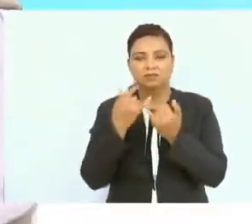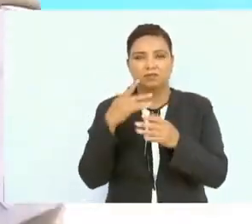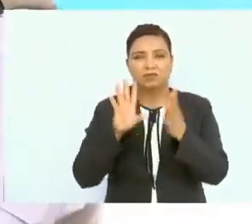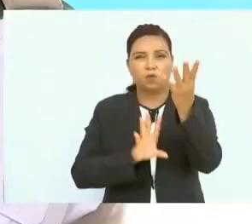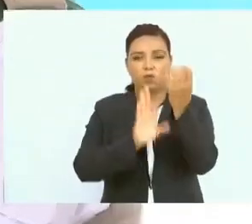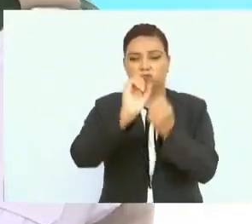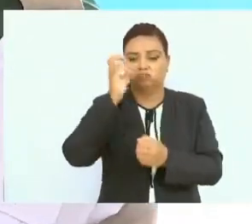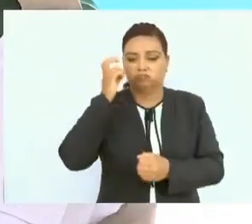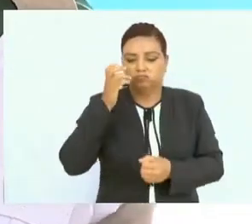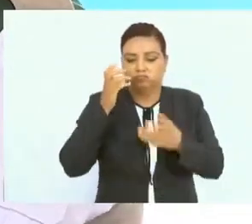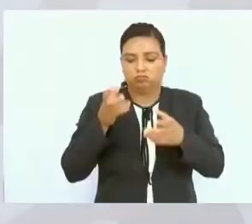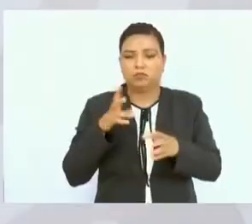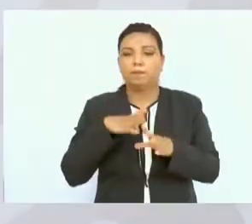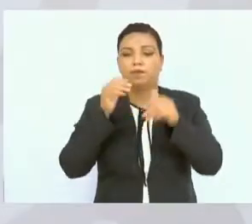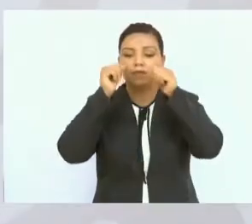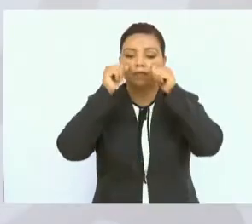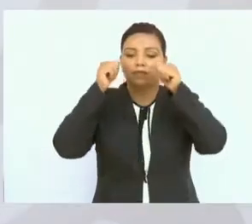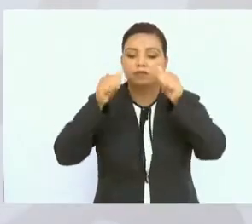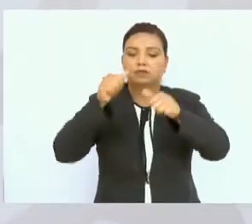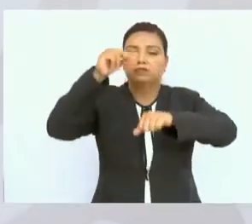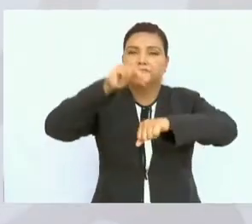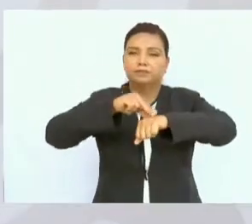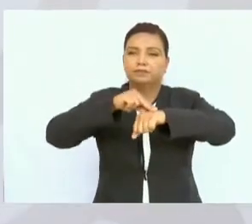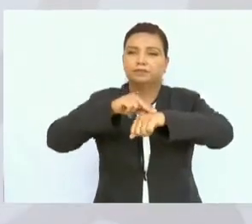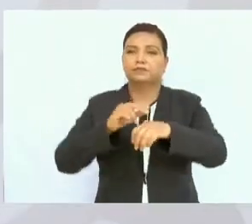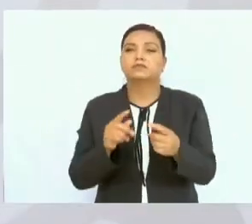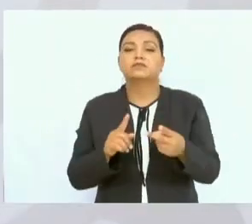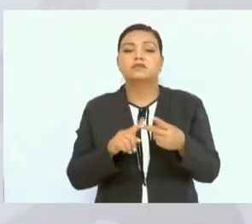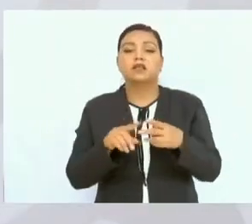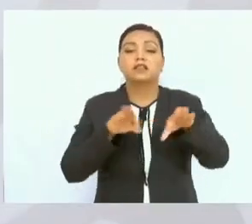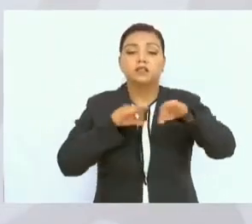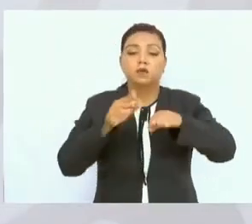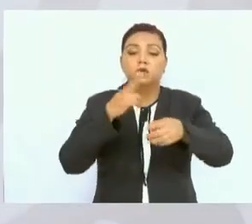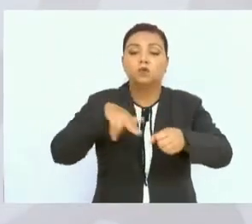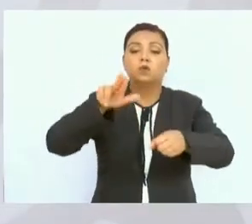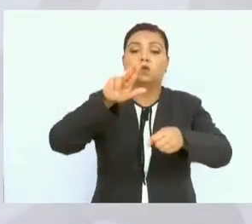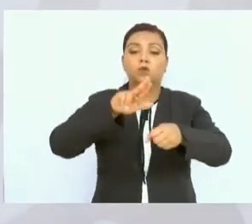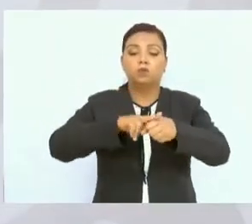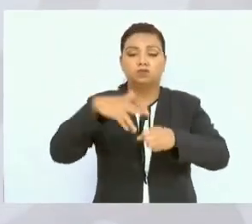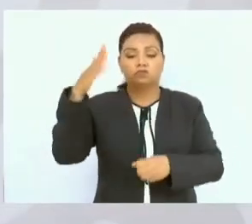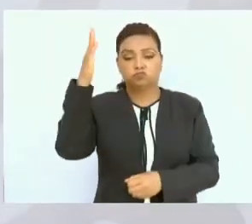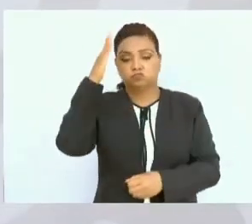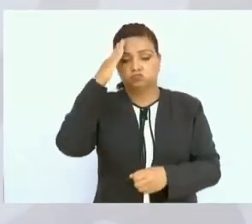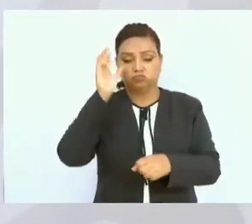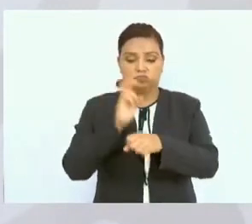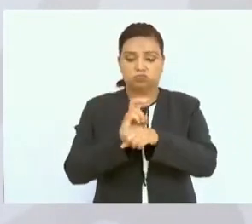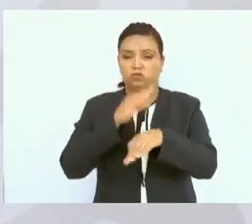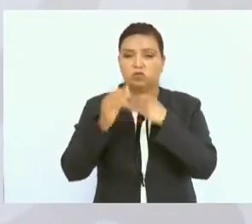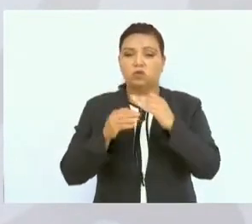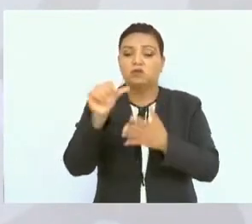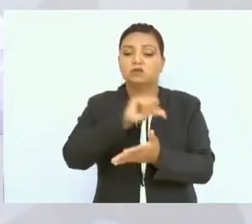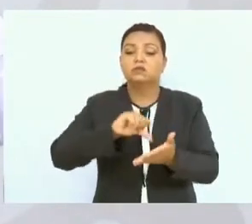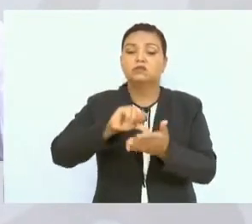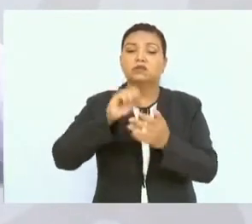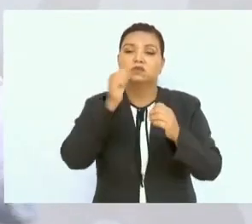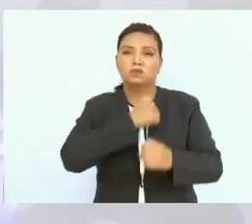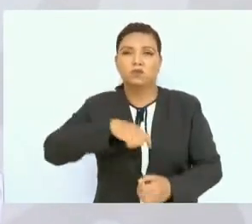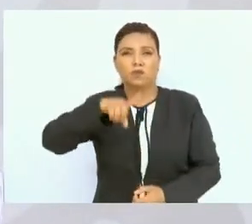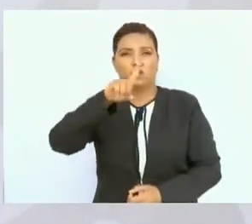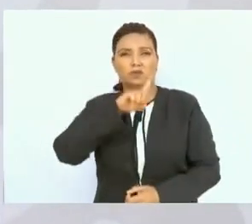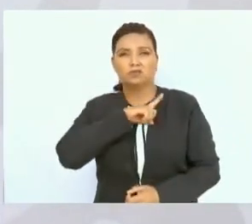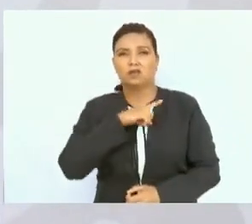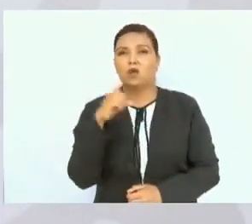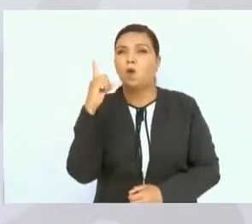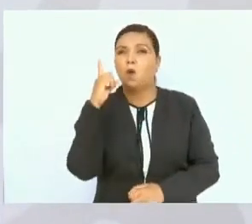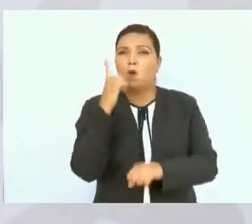constitucional, pero la atención médica, la operación de los hospitales y de los centros de primer nivel, los centros de salud, en una sola